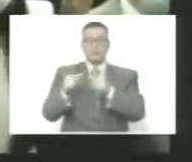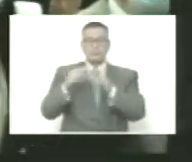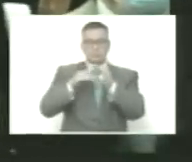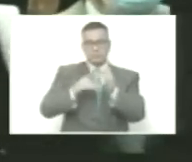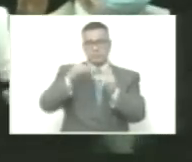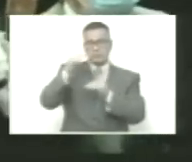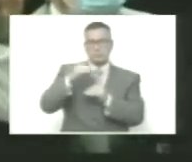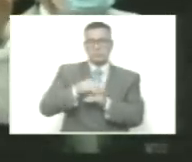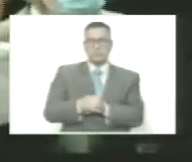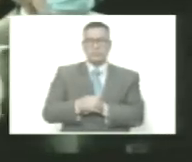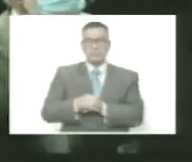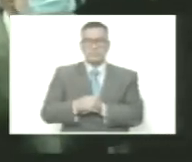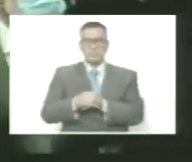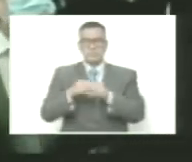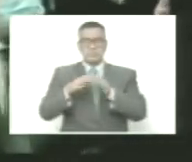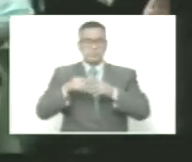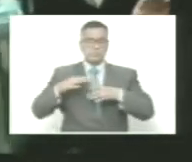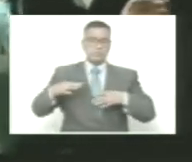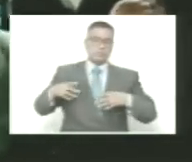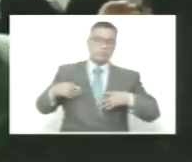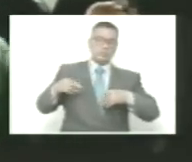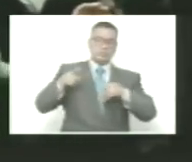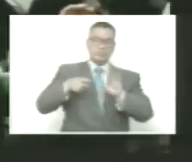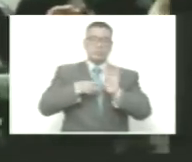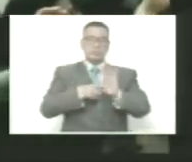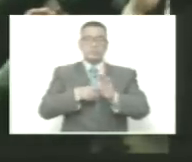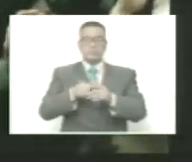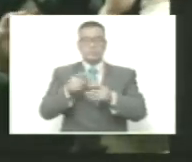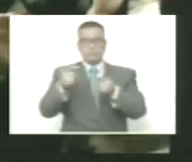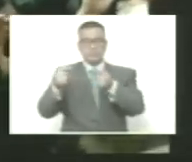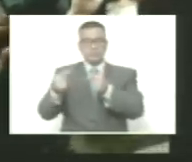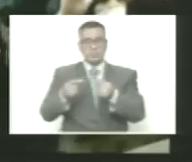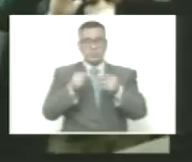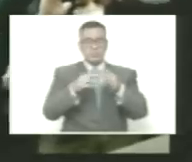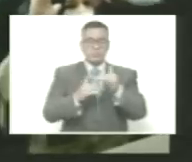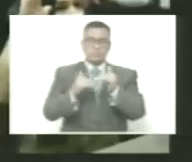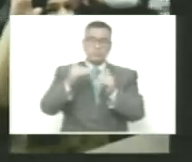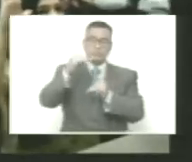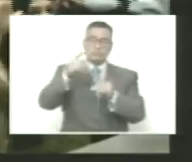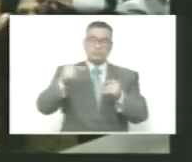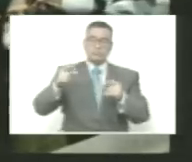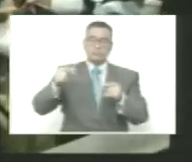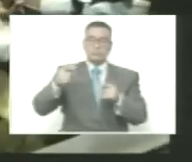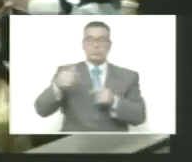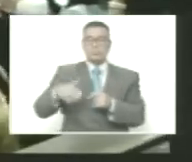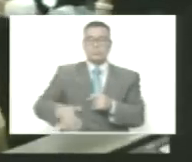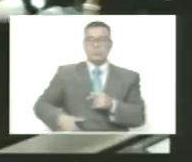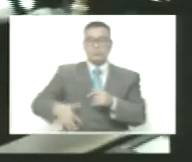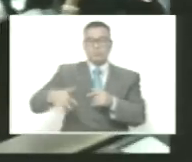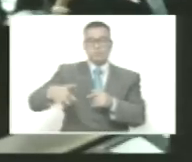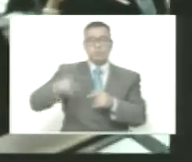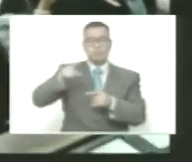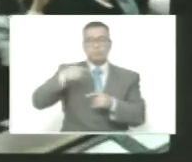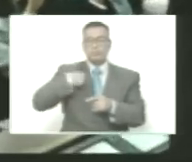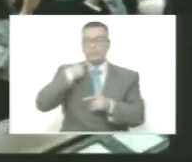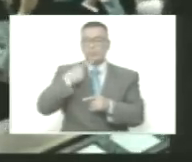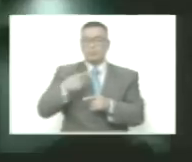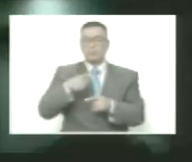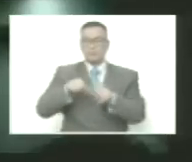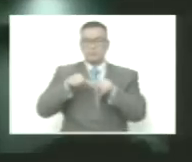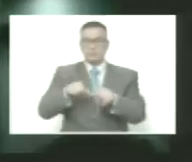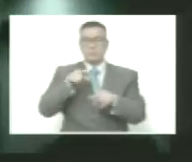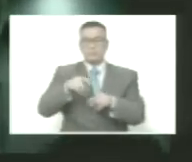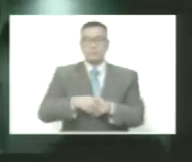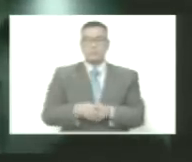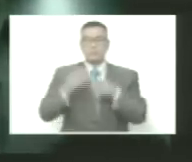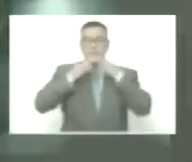por las ostentosas demostraciones de riquezas de los más ricos, hemos dicho y lo sostenemos que